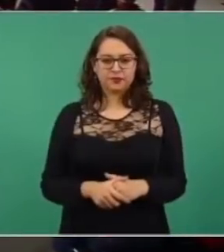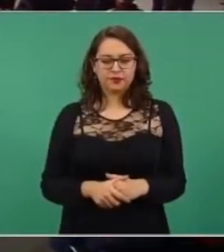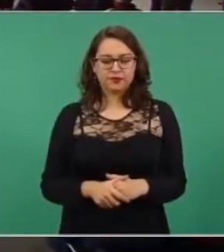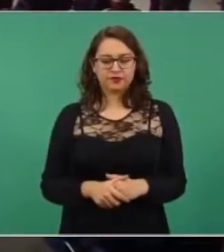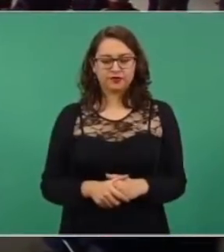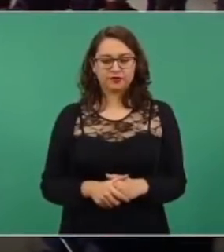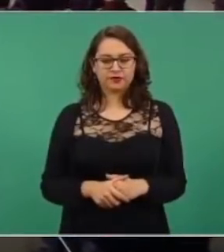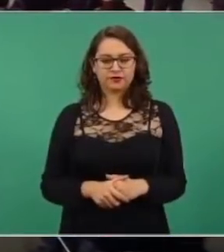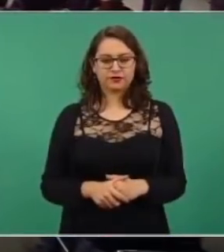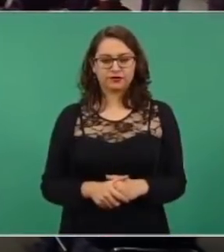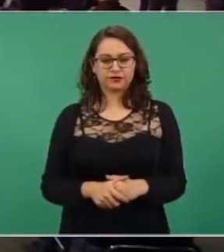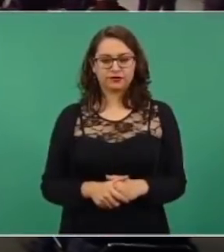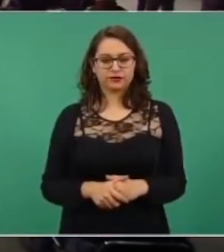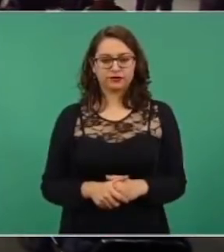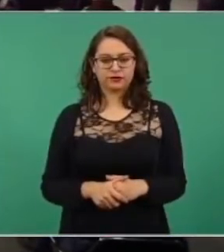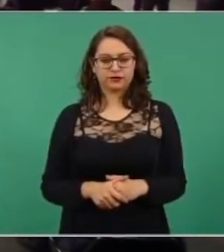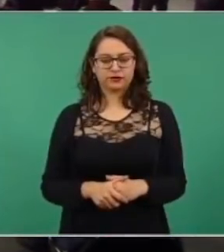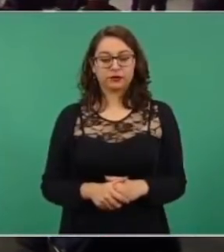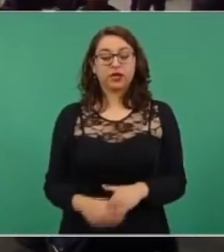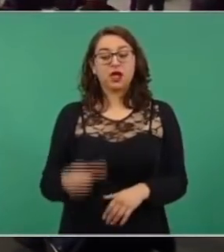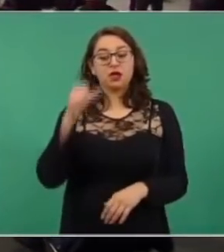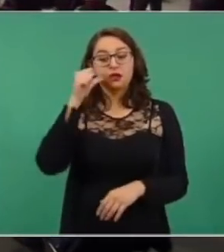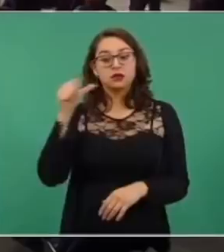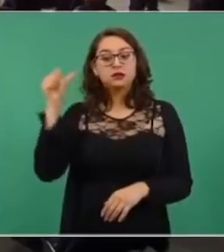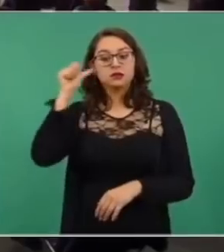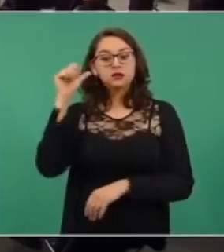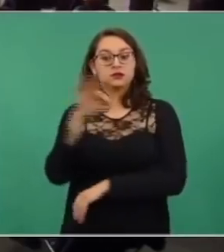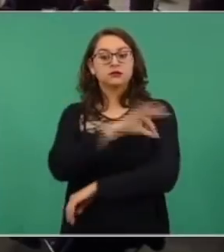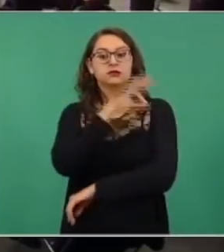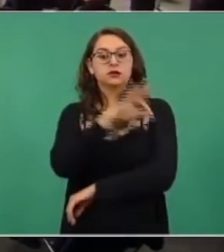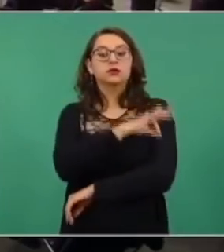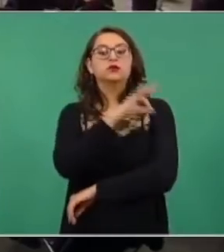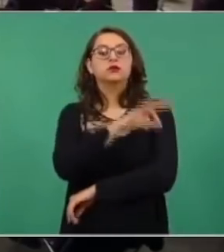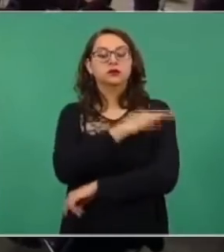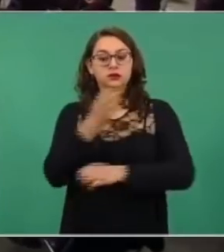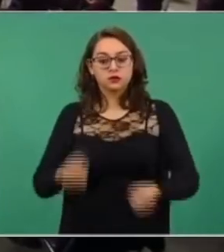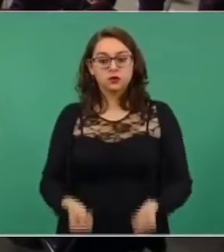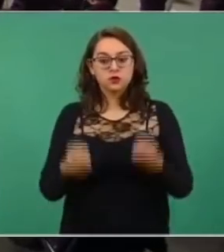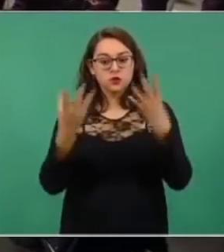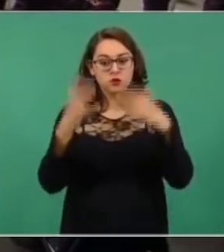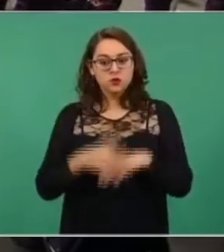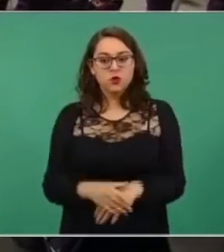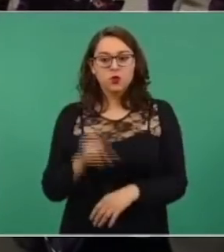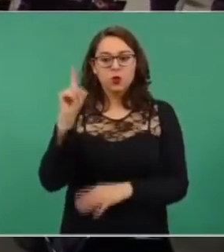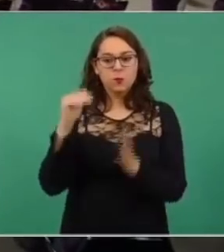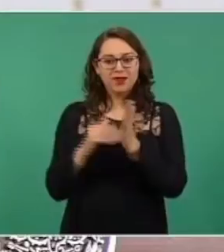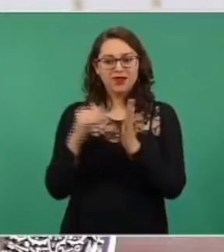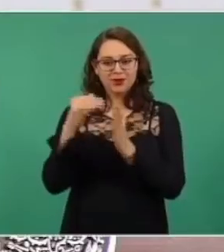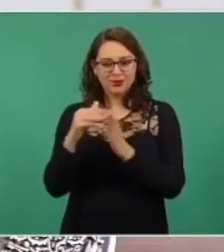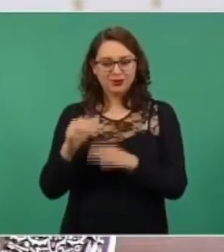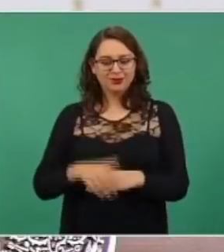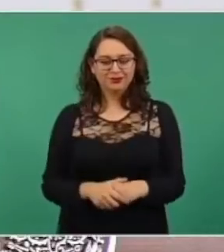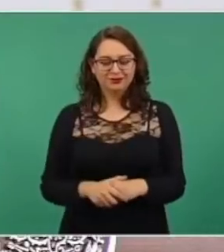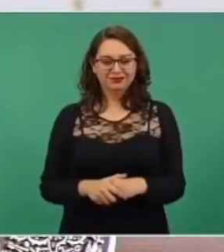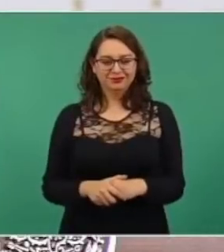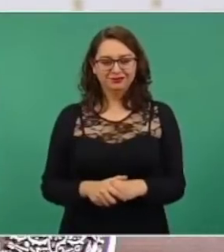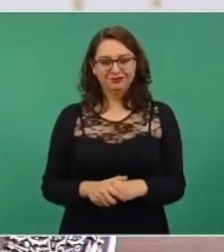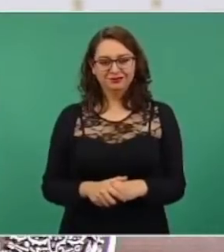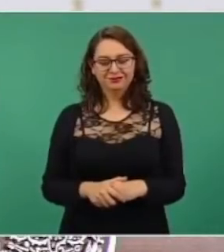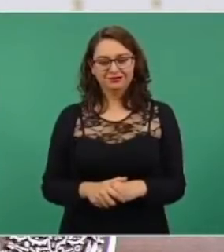Se vacunaron más de 1 millón de personas.